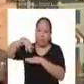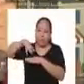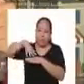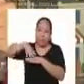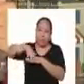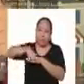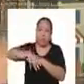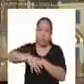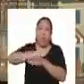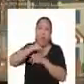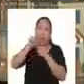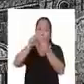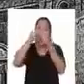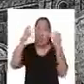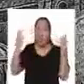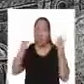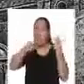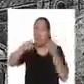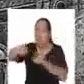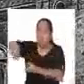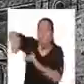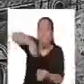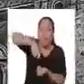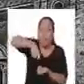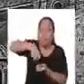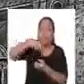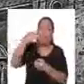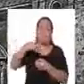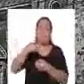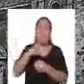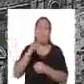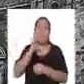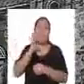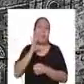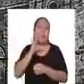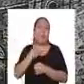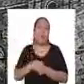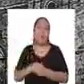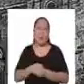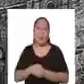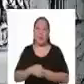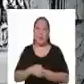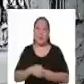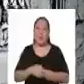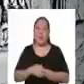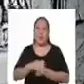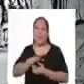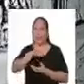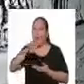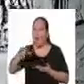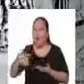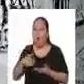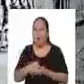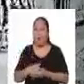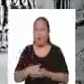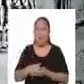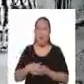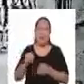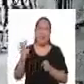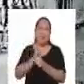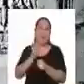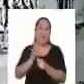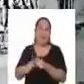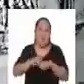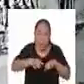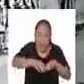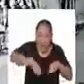por las ventanas, pero en todo caso siempre había basura. El tema de los aniegos, el tema de cómo desatorar